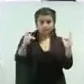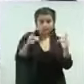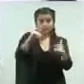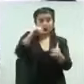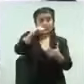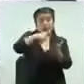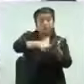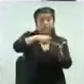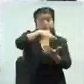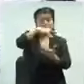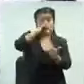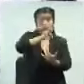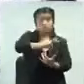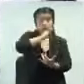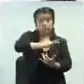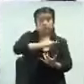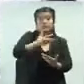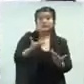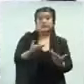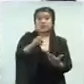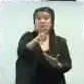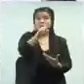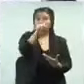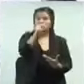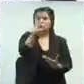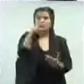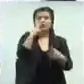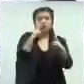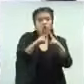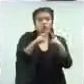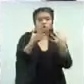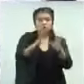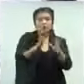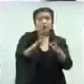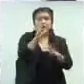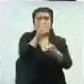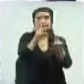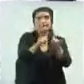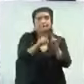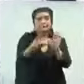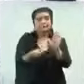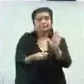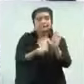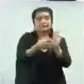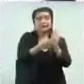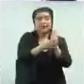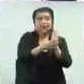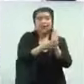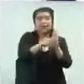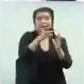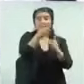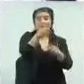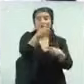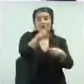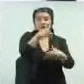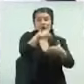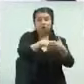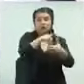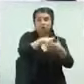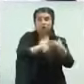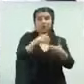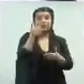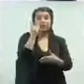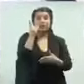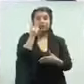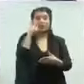en redes sociales. Yo quisiera saber si esa carta ustedes ya tenían conocimiento, si forma parte de los archivos que tiene la